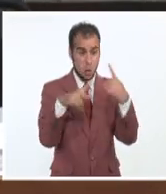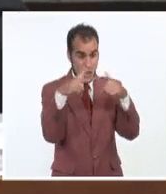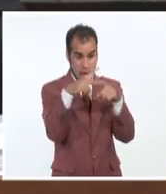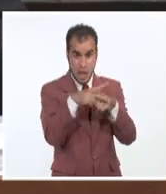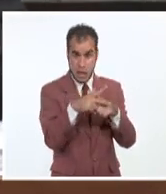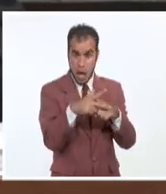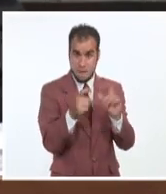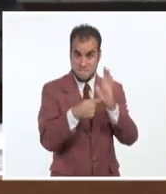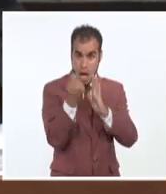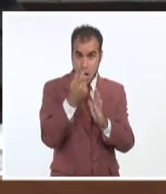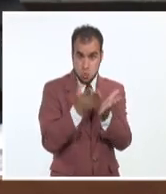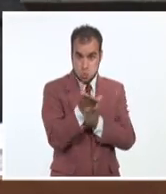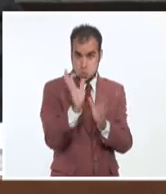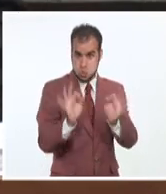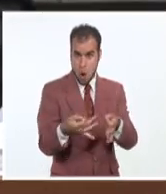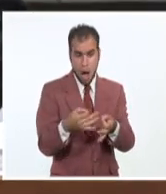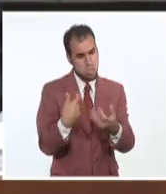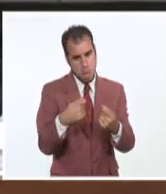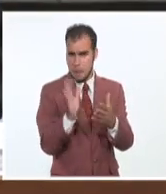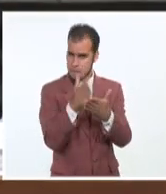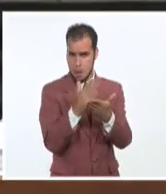qué trabas nuevas hemos puesto